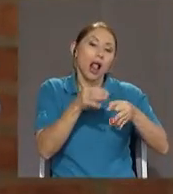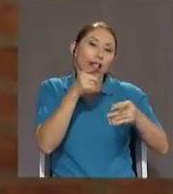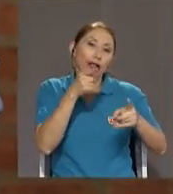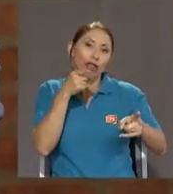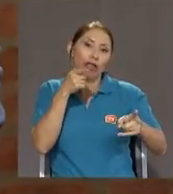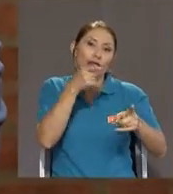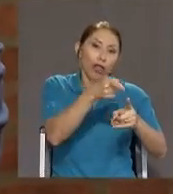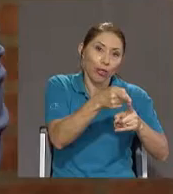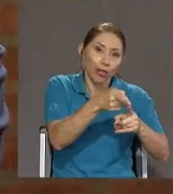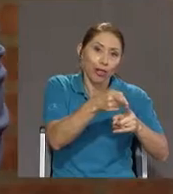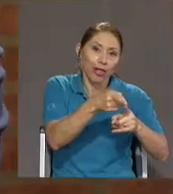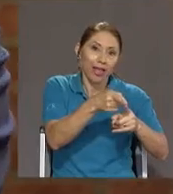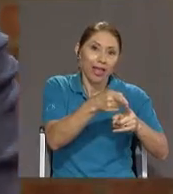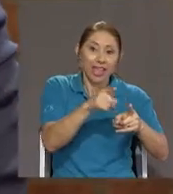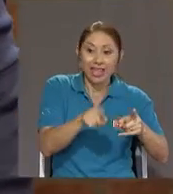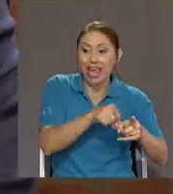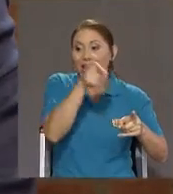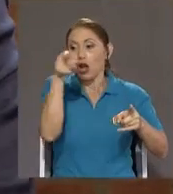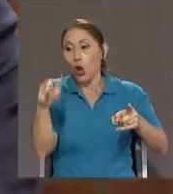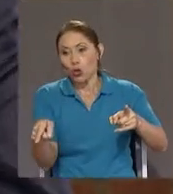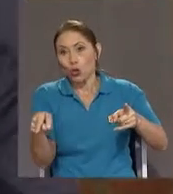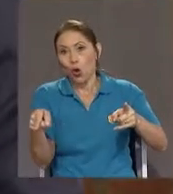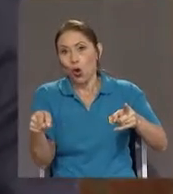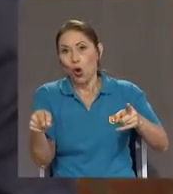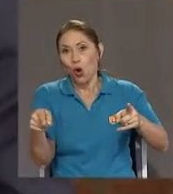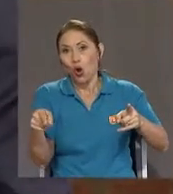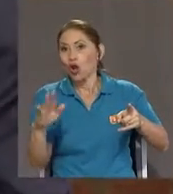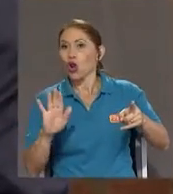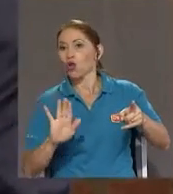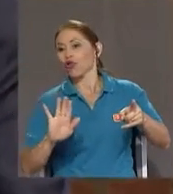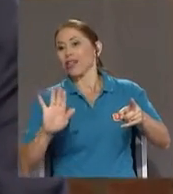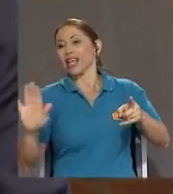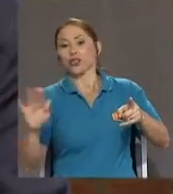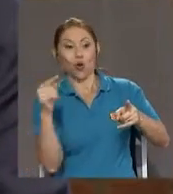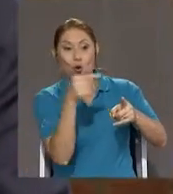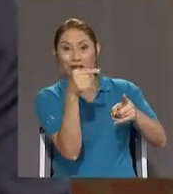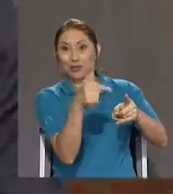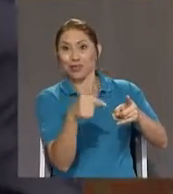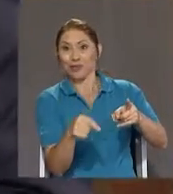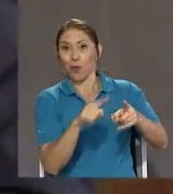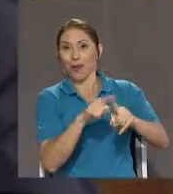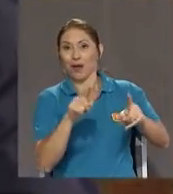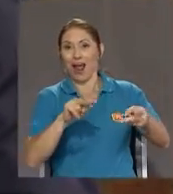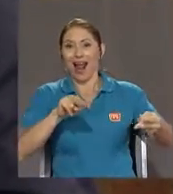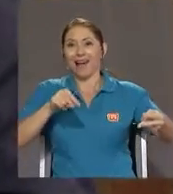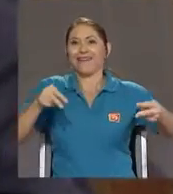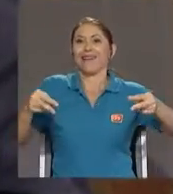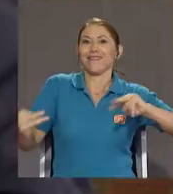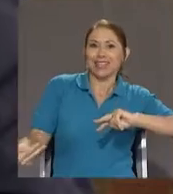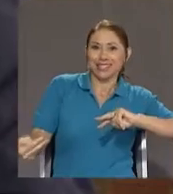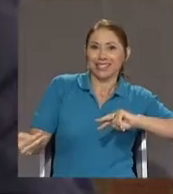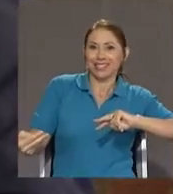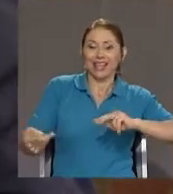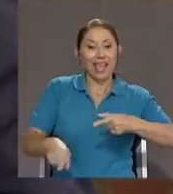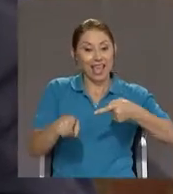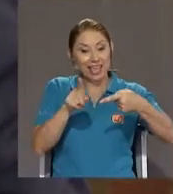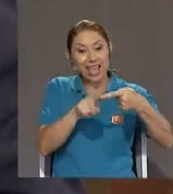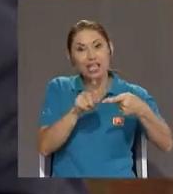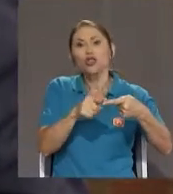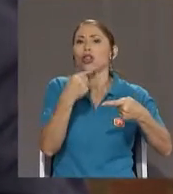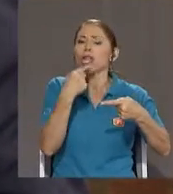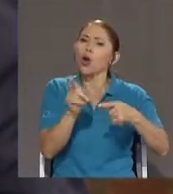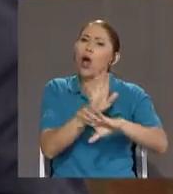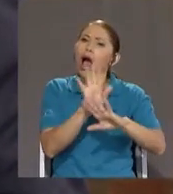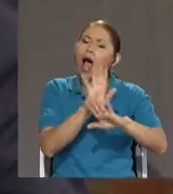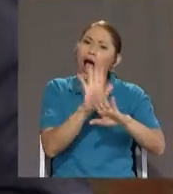otro lo rechazó con el argumento al revés, ¿verdad? En uno se trató de que habían restringido la libertad de